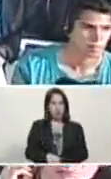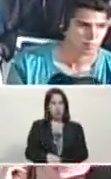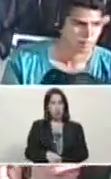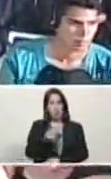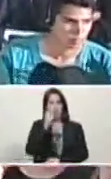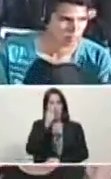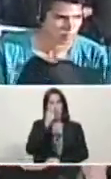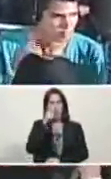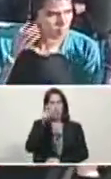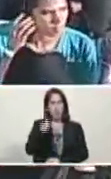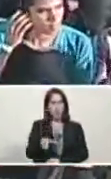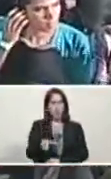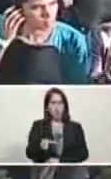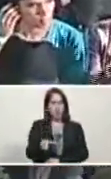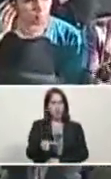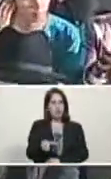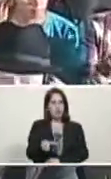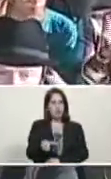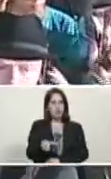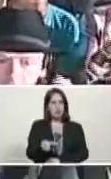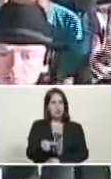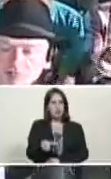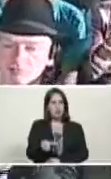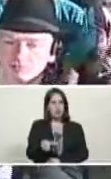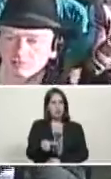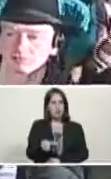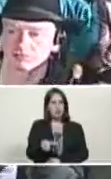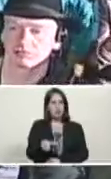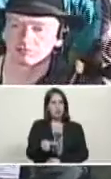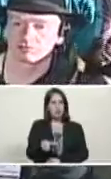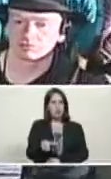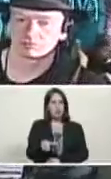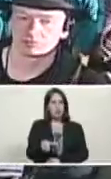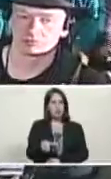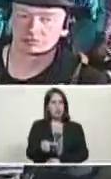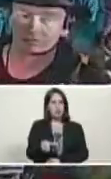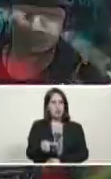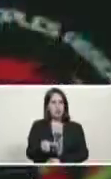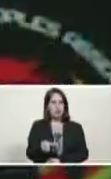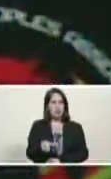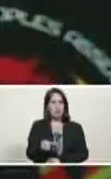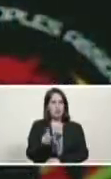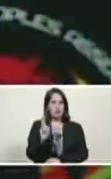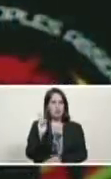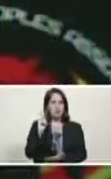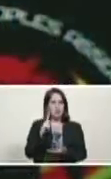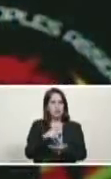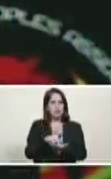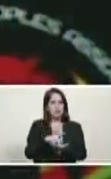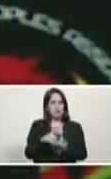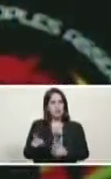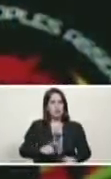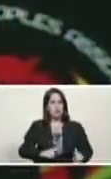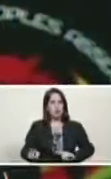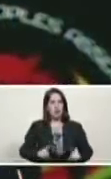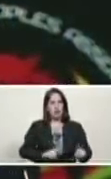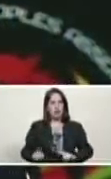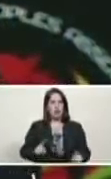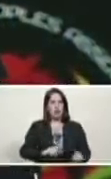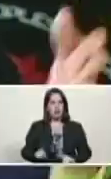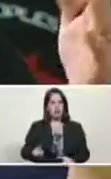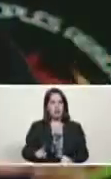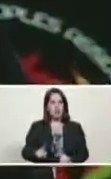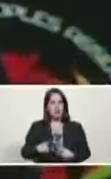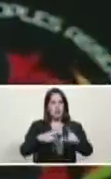de brasil compañeros que conforman la coordinación de la brigada internacionalista che